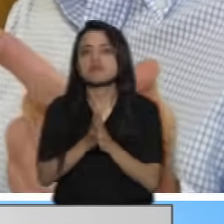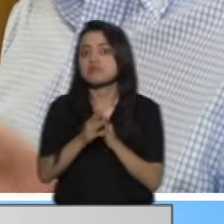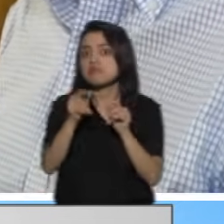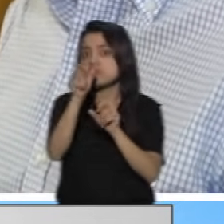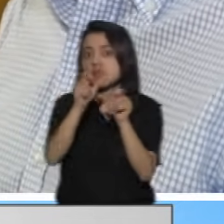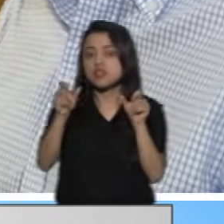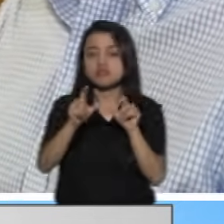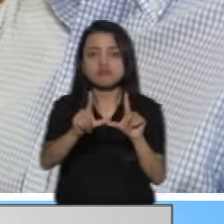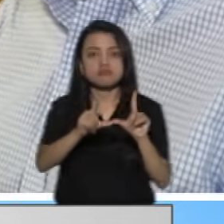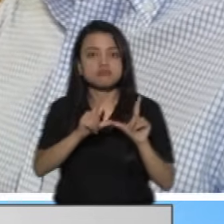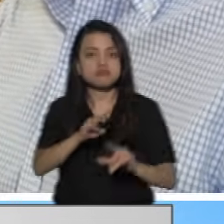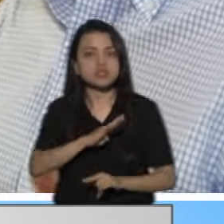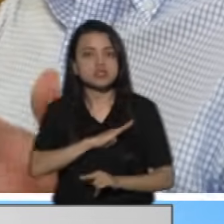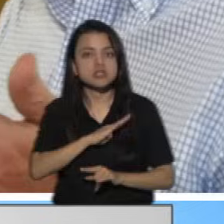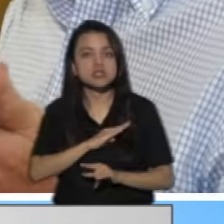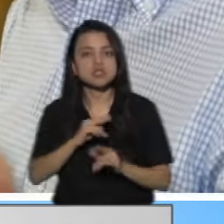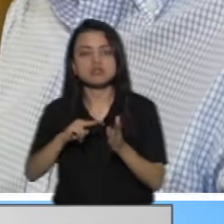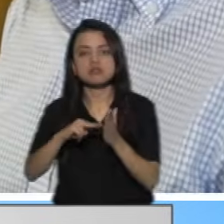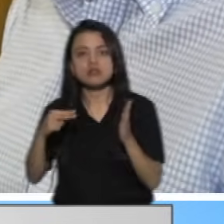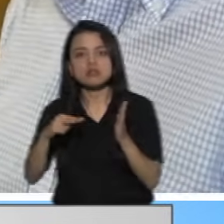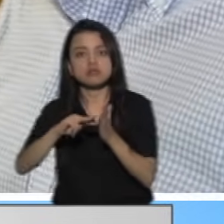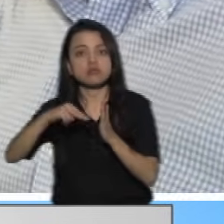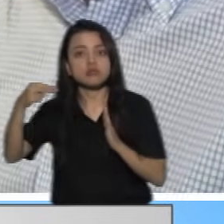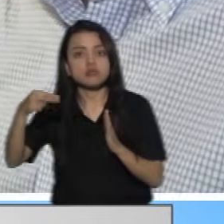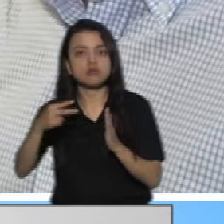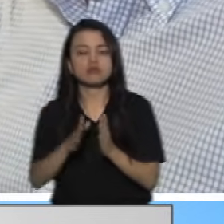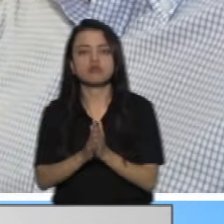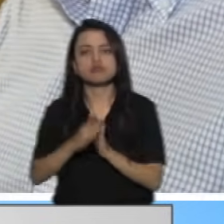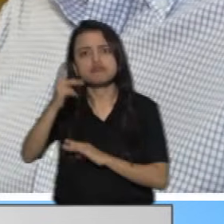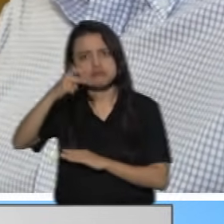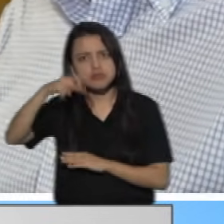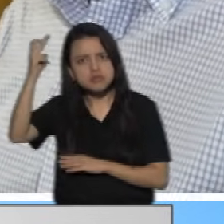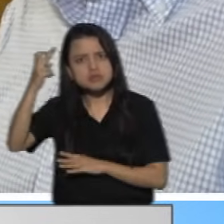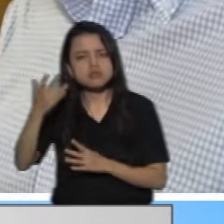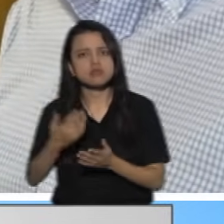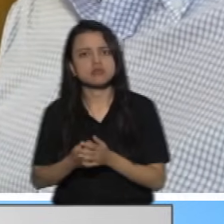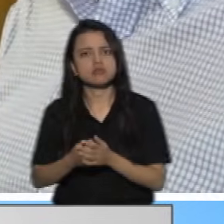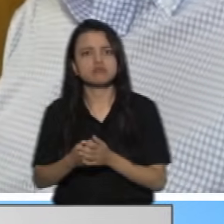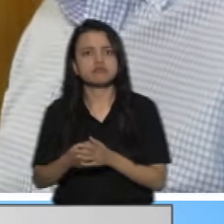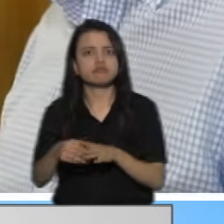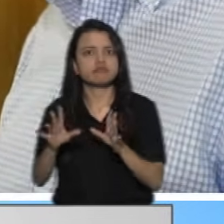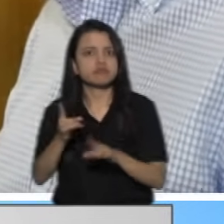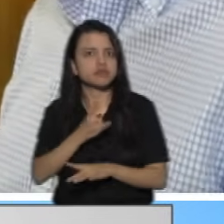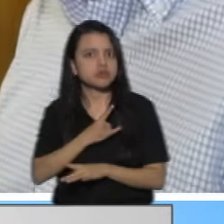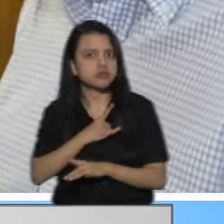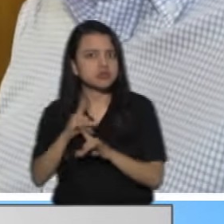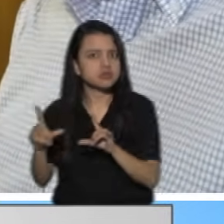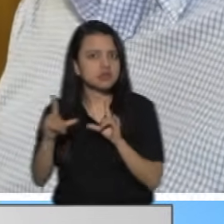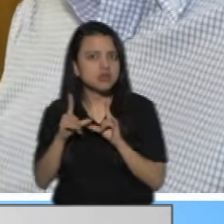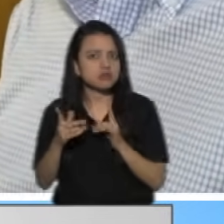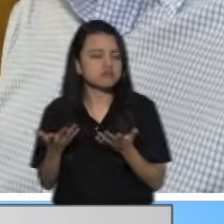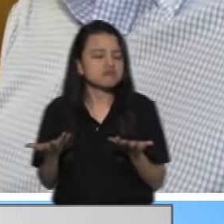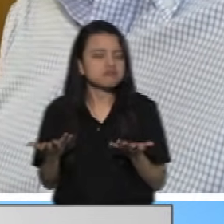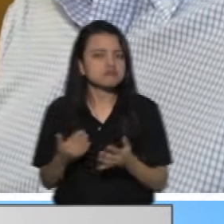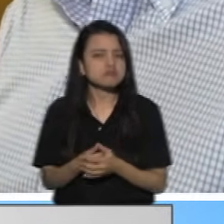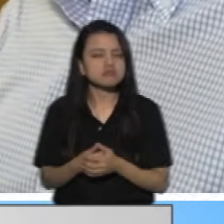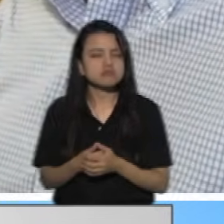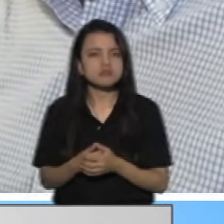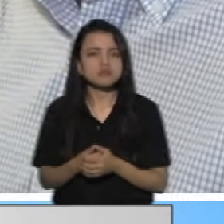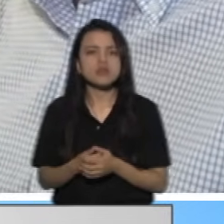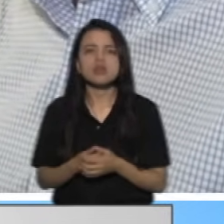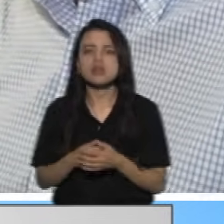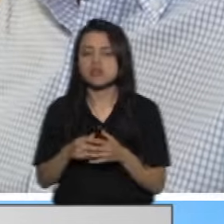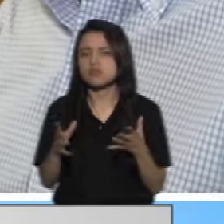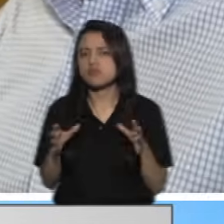bachilleres, a técnicos, tecnólogos, personas con profesión, personas graduadas de universidad o de institutos tecnológicos. La idea es que